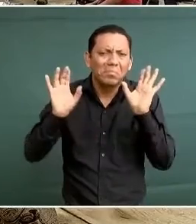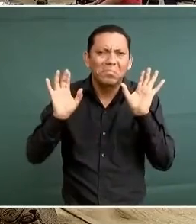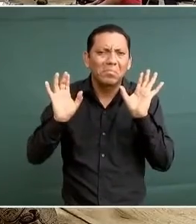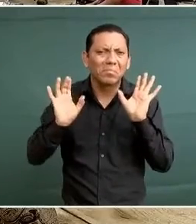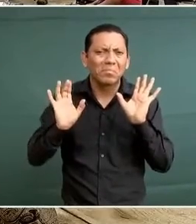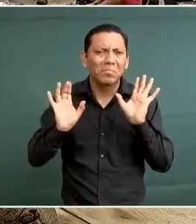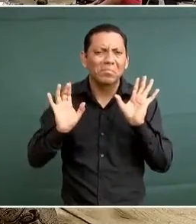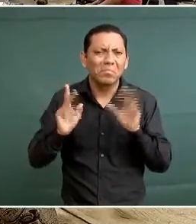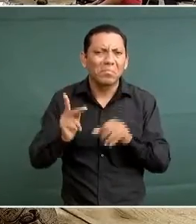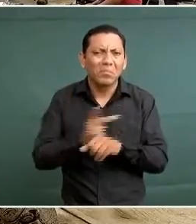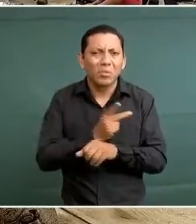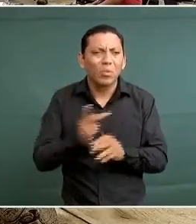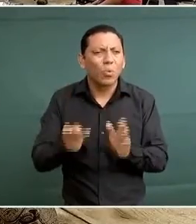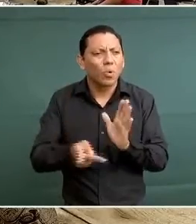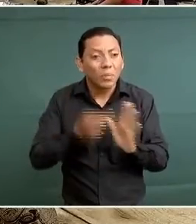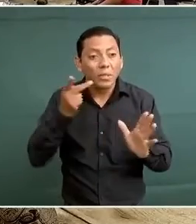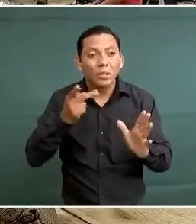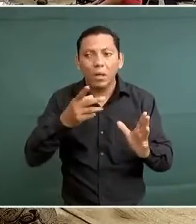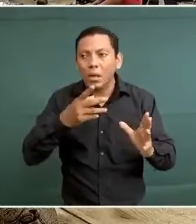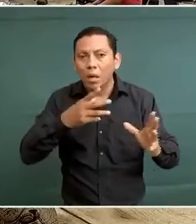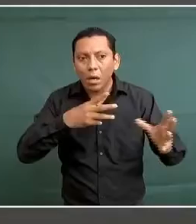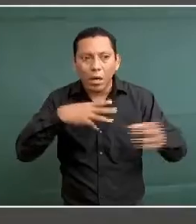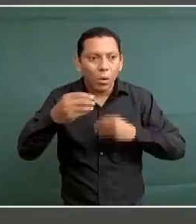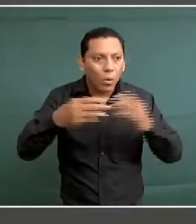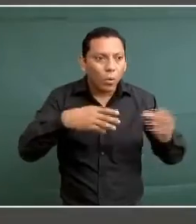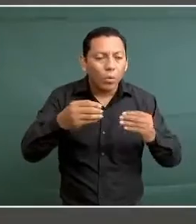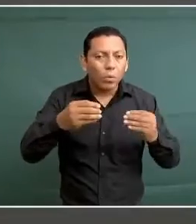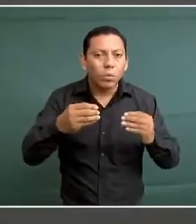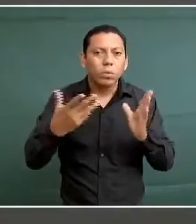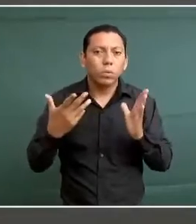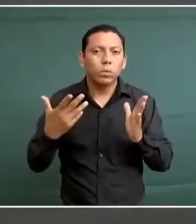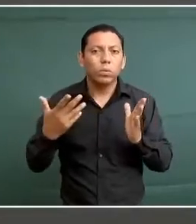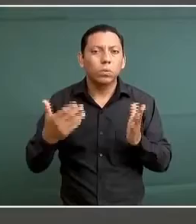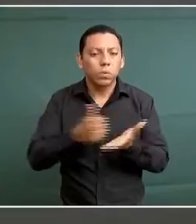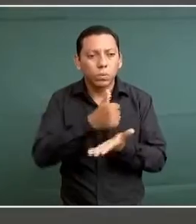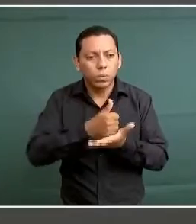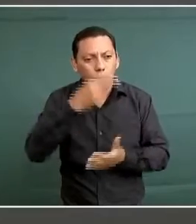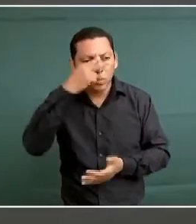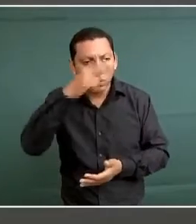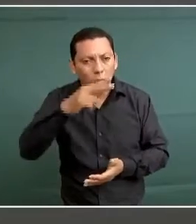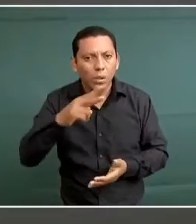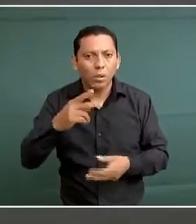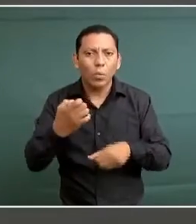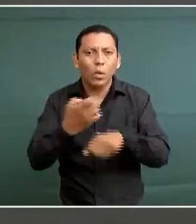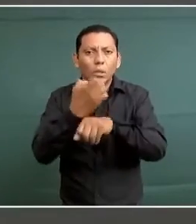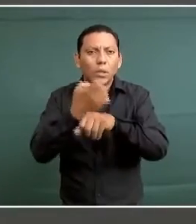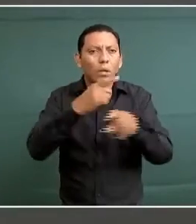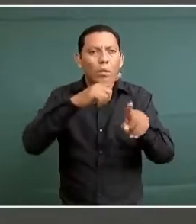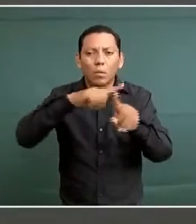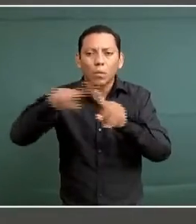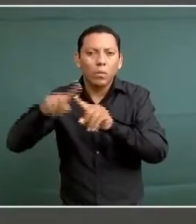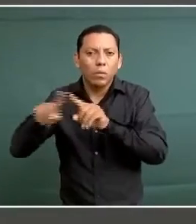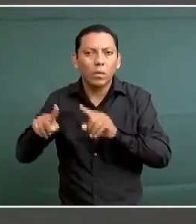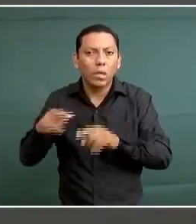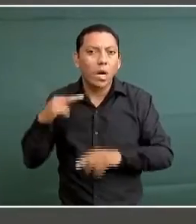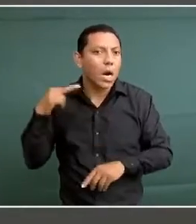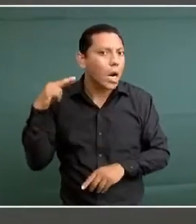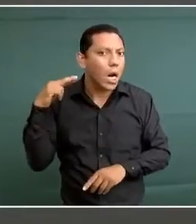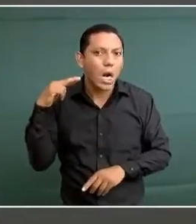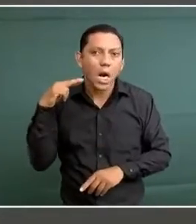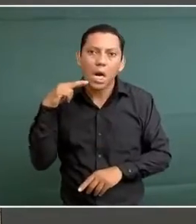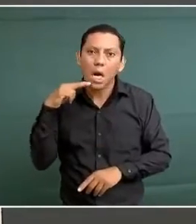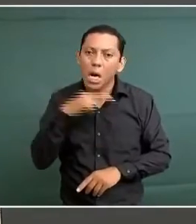de rebrote ya sea en el Valle de México o en cualquier estado de inmediato